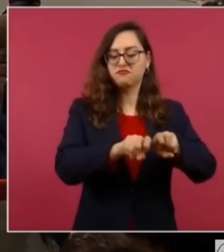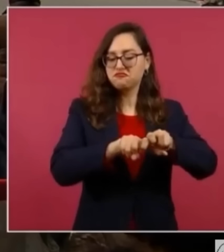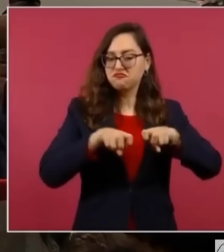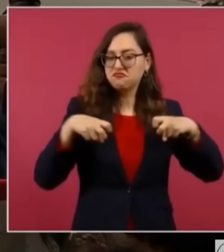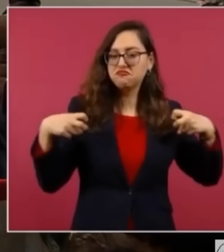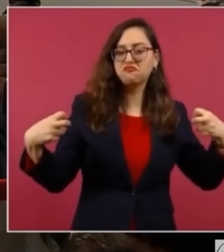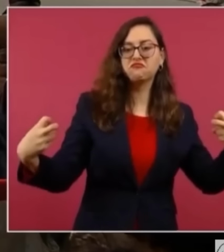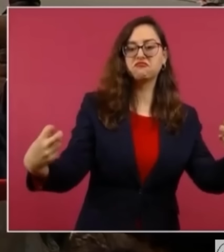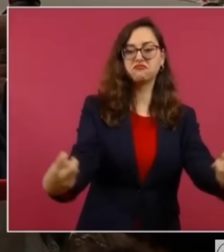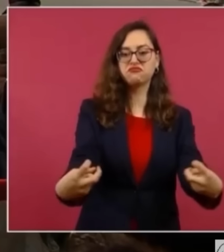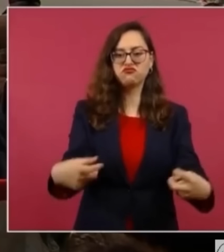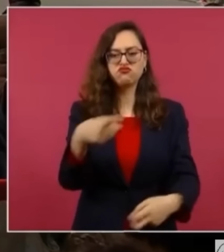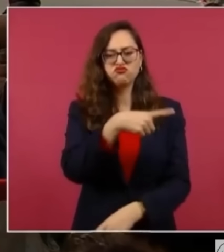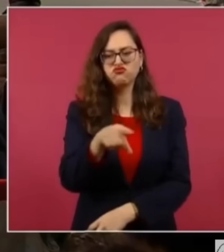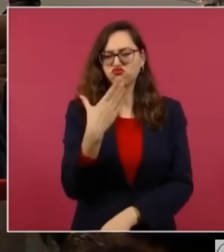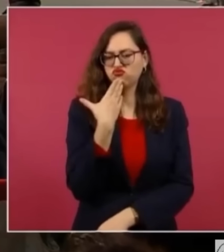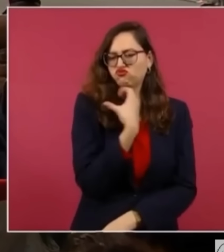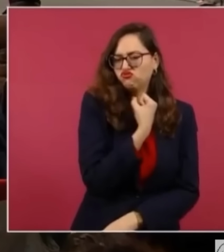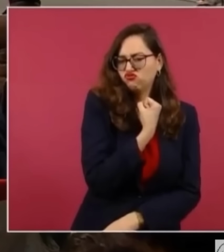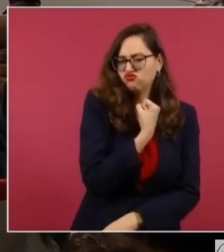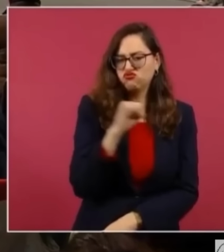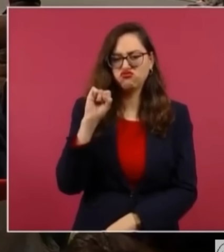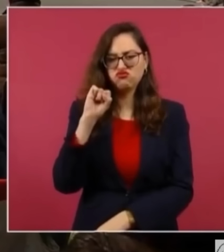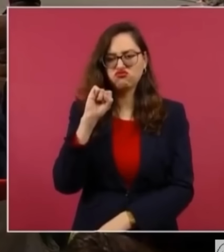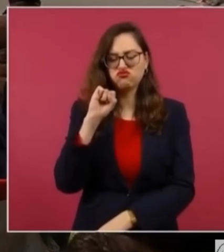todos los analistas